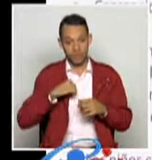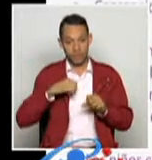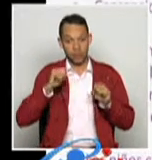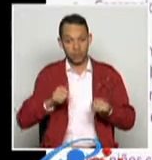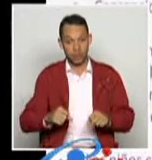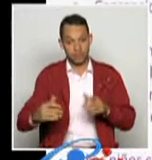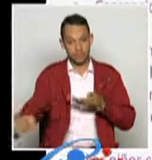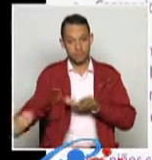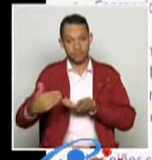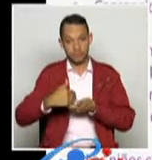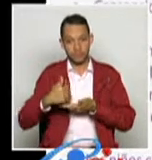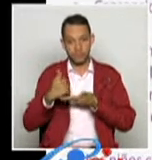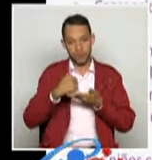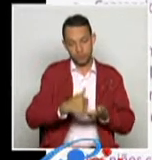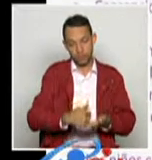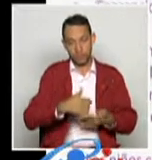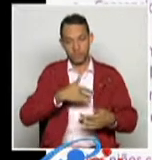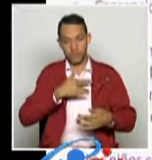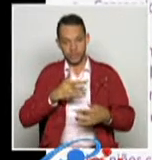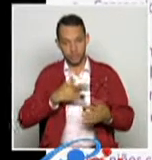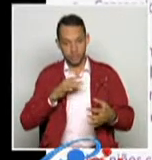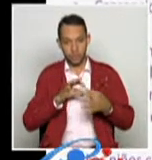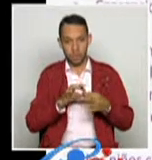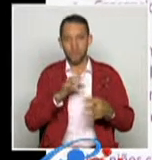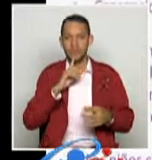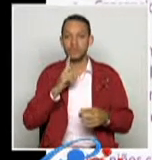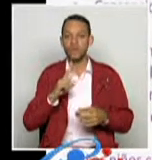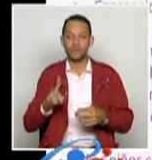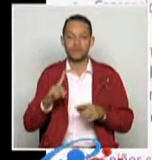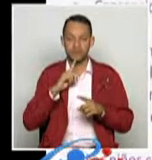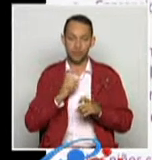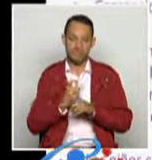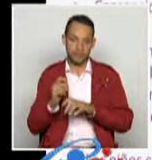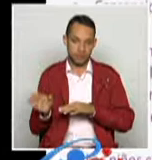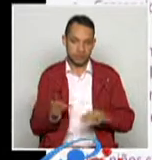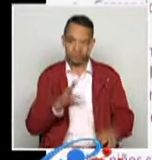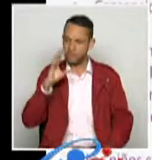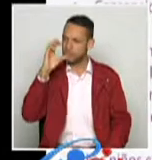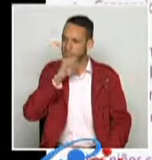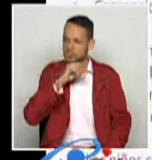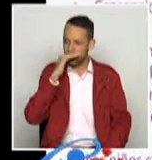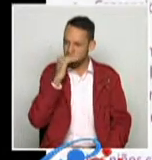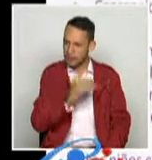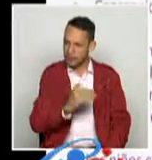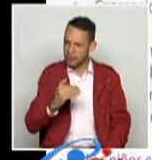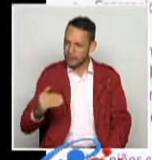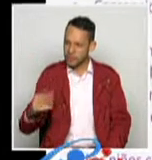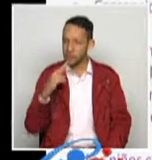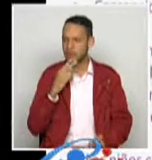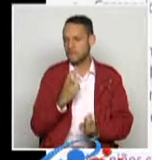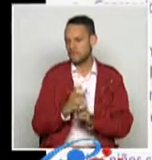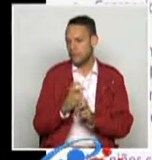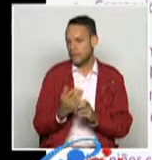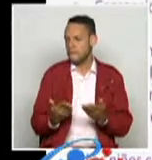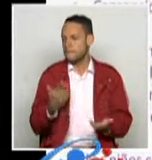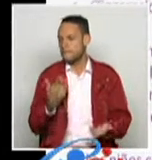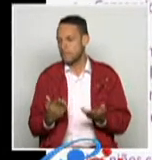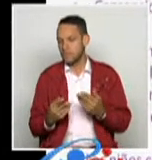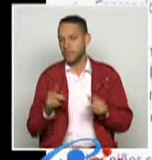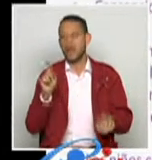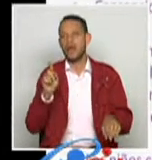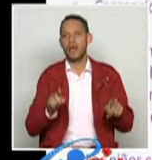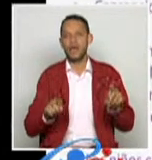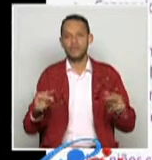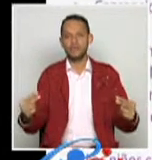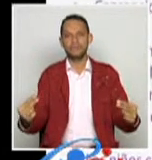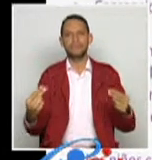atendidos oportunamente. Ese es el trabajo que hace Pequeño Corazón. ¿Cómo identificar a un niño o niña enfermo del corazón? Yo sé que muchas personas de pronto no alcanzan a